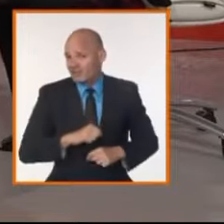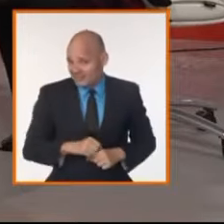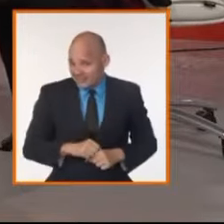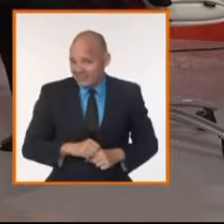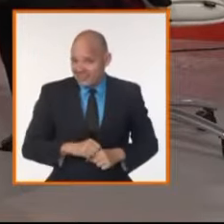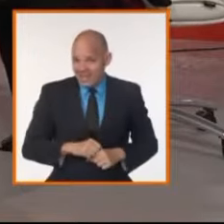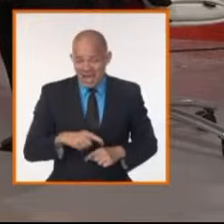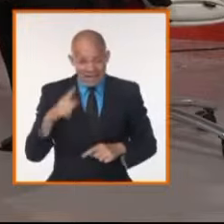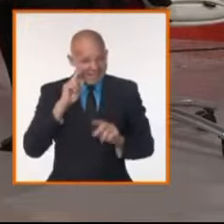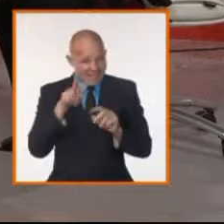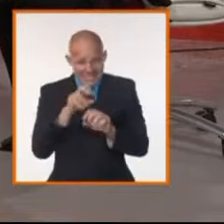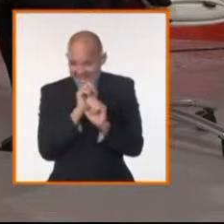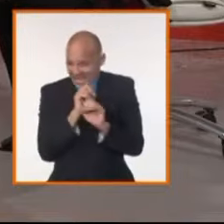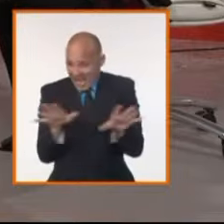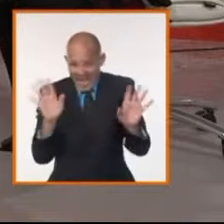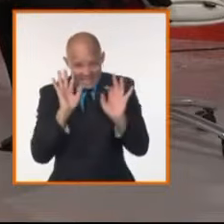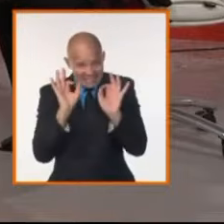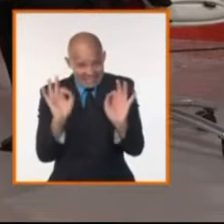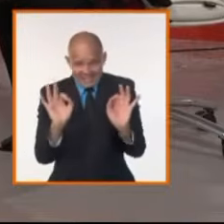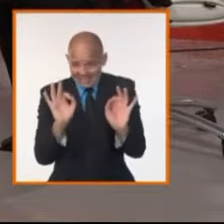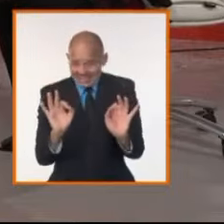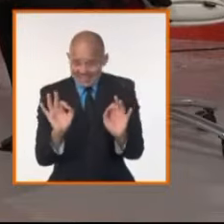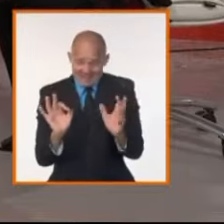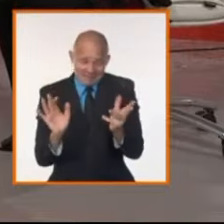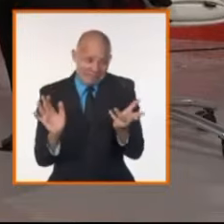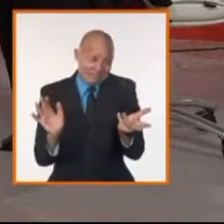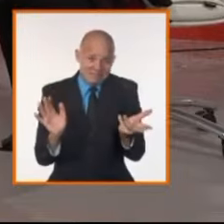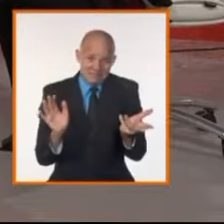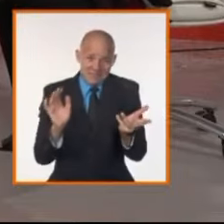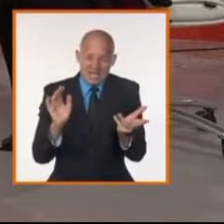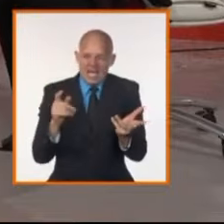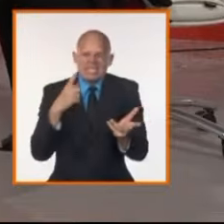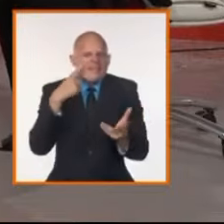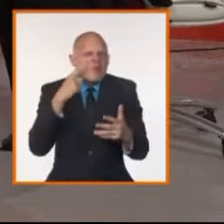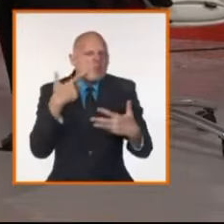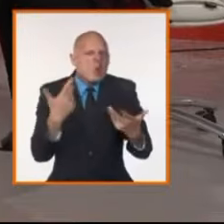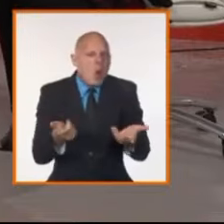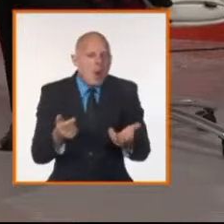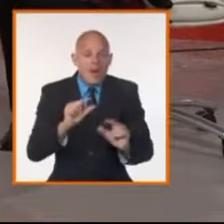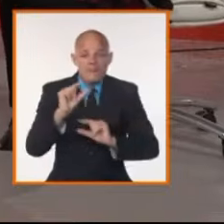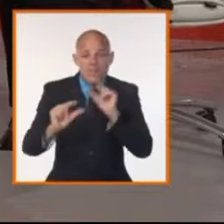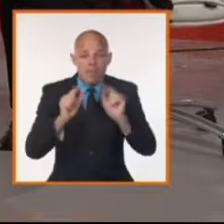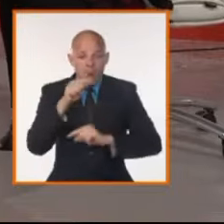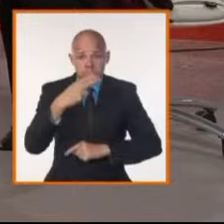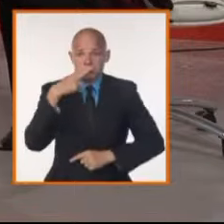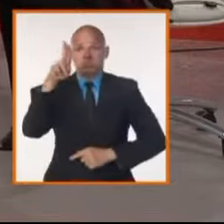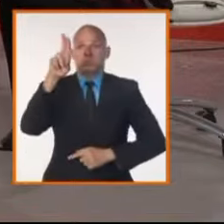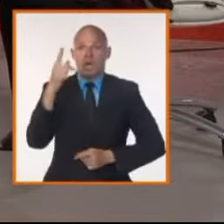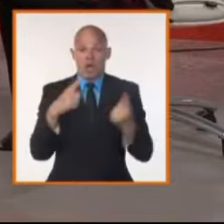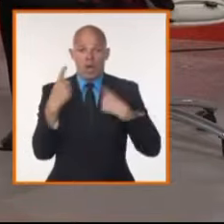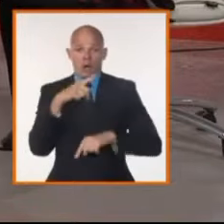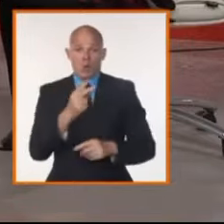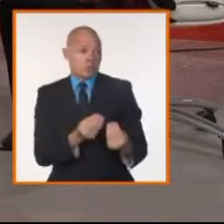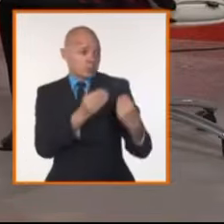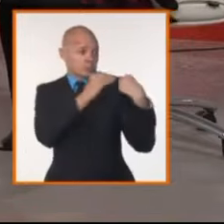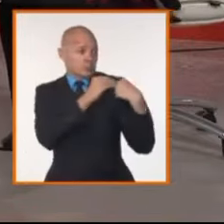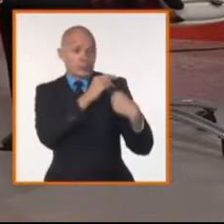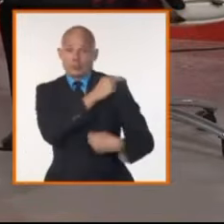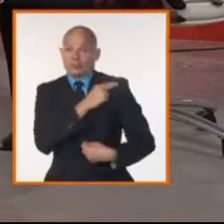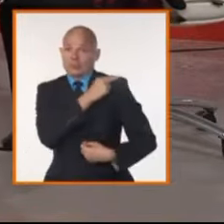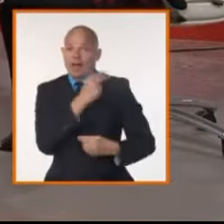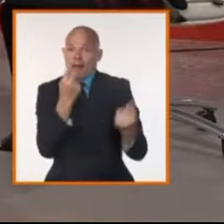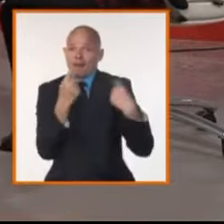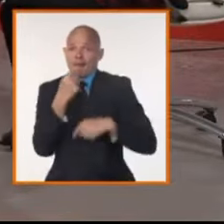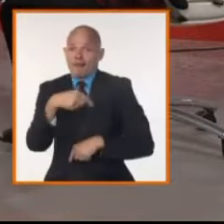claro de ese resurgimiento manifestado en que han llegado a puestos políticos importantes Exacto